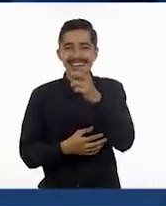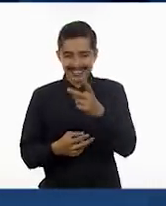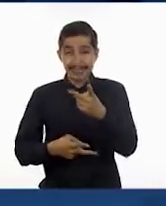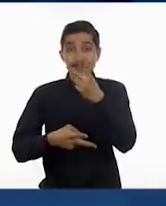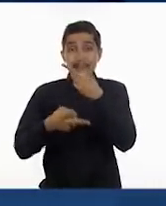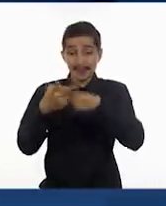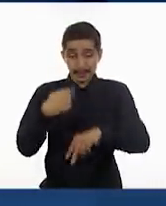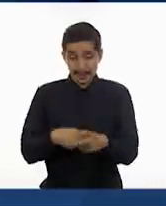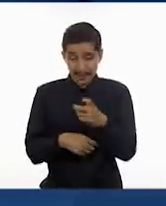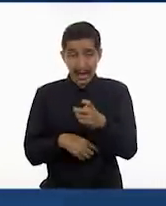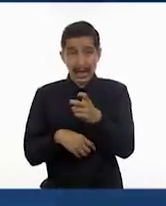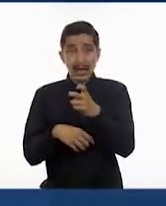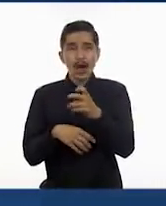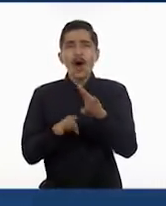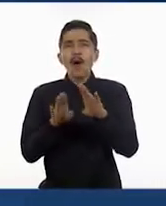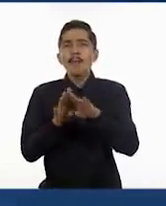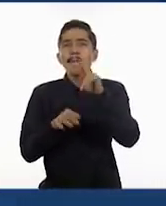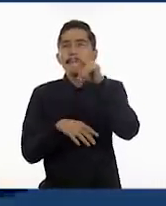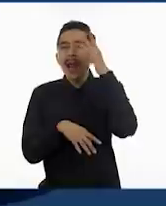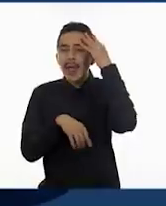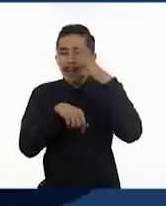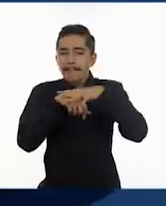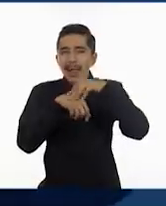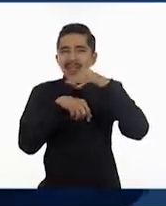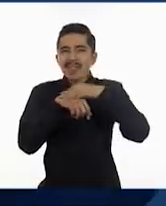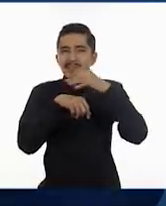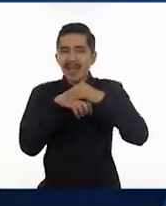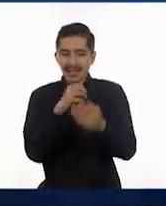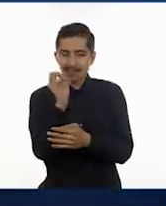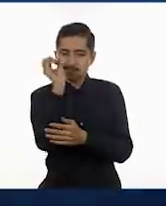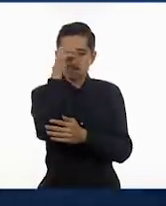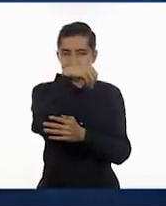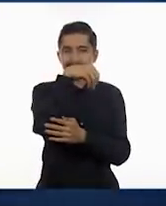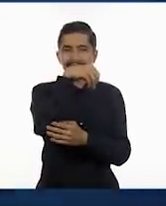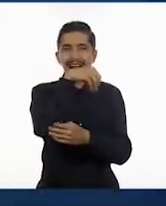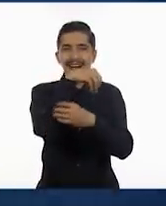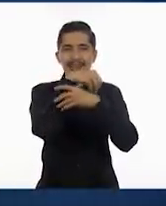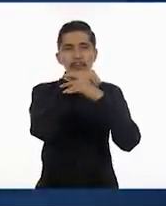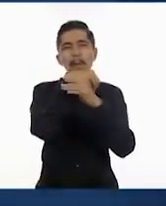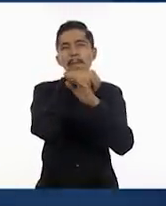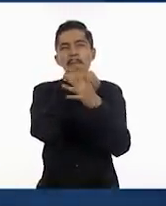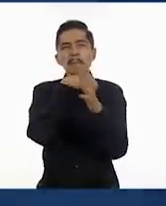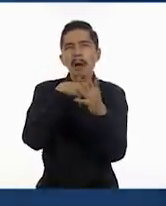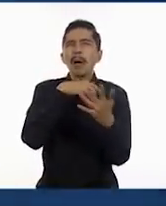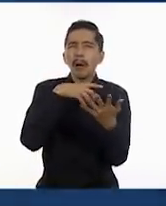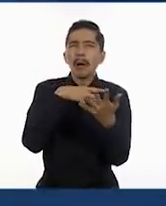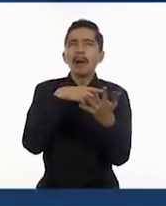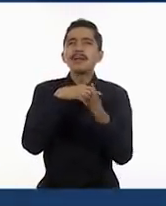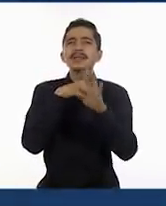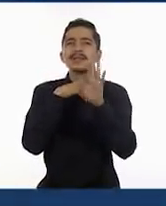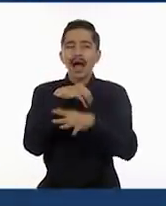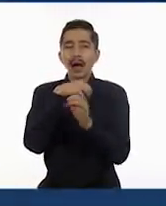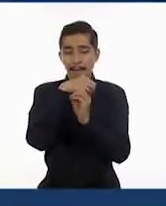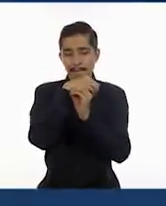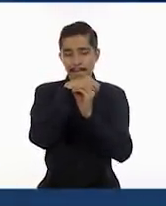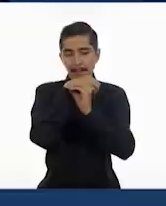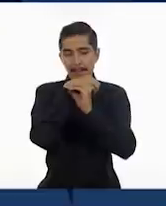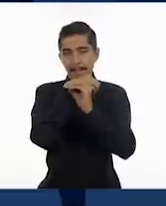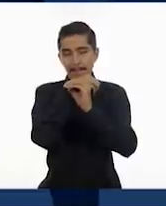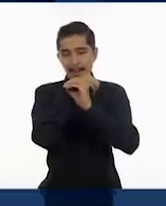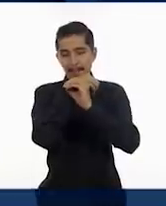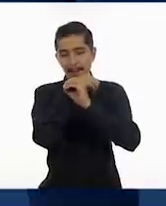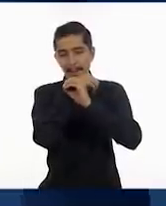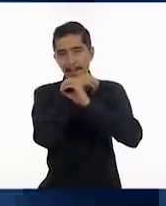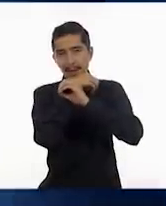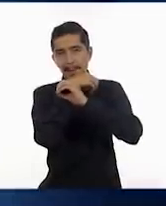como unos pelitos que llamamos nosotros cilios, que es lo que, digamos, ya empuja al óvulo hacia el